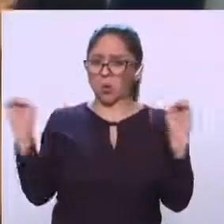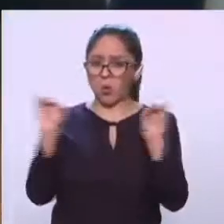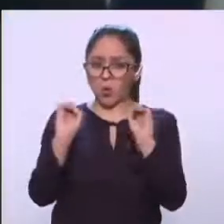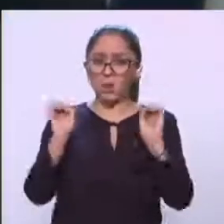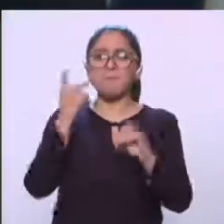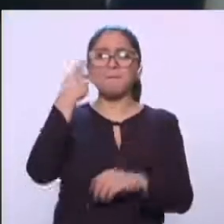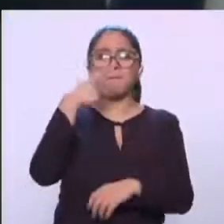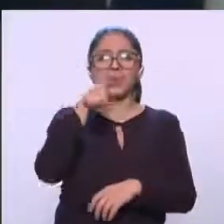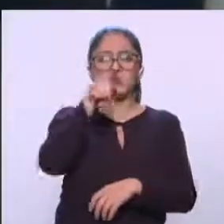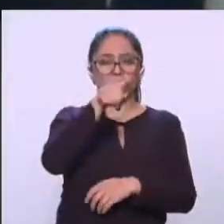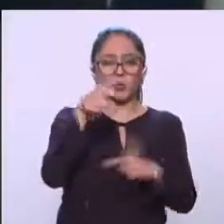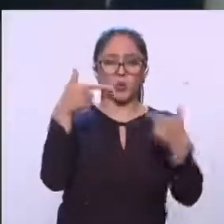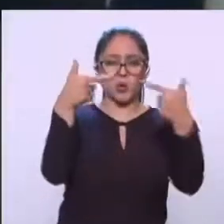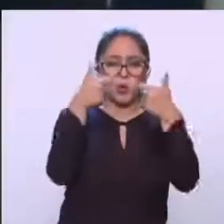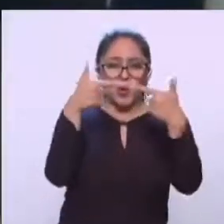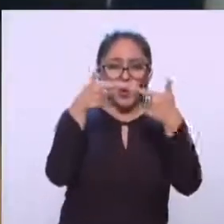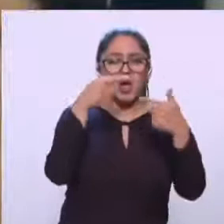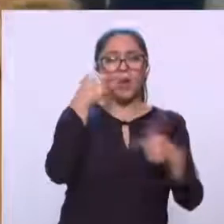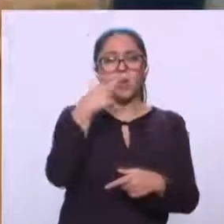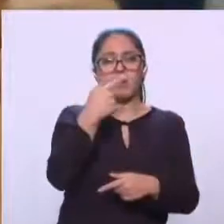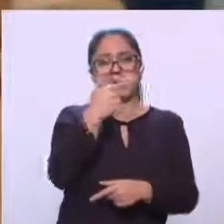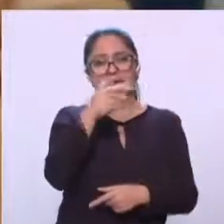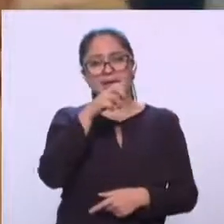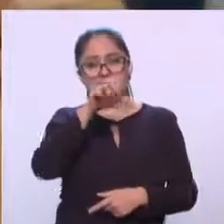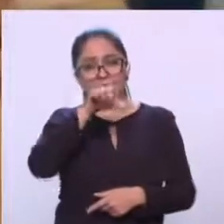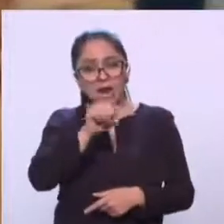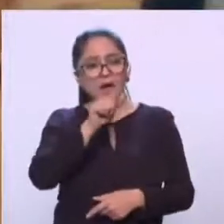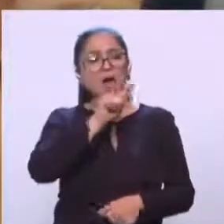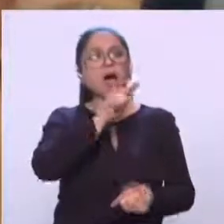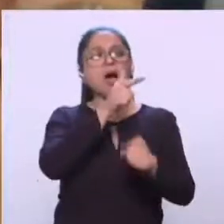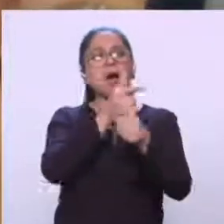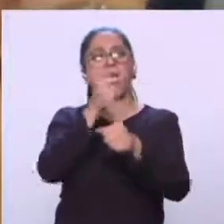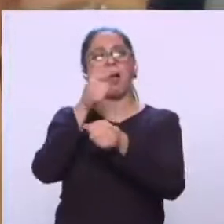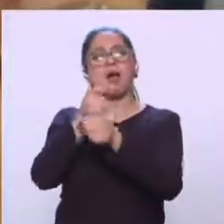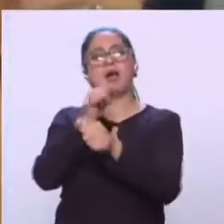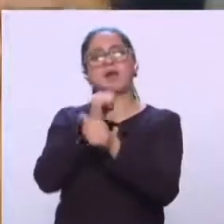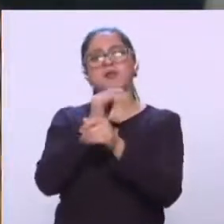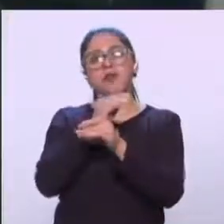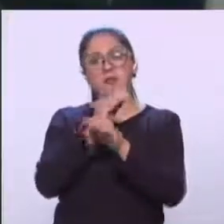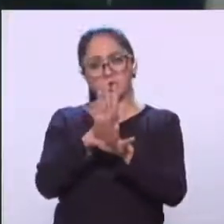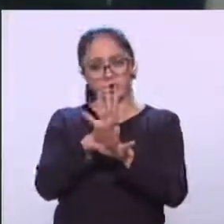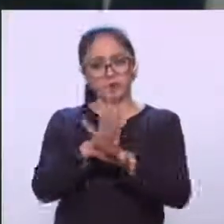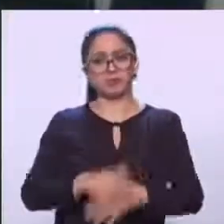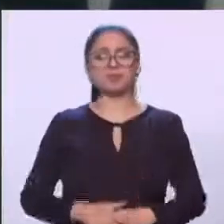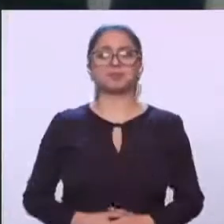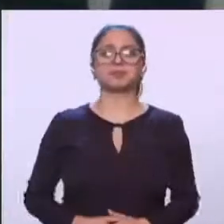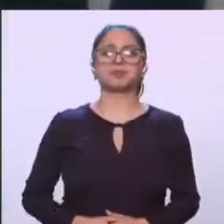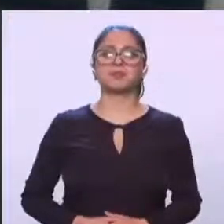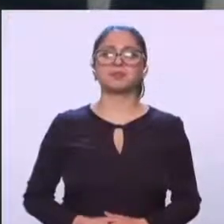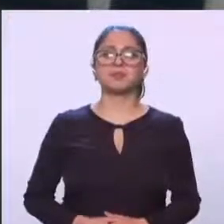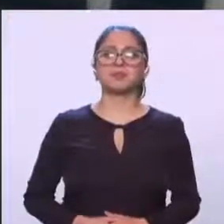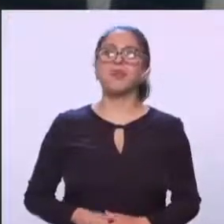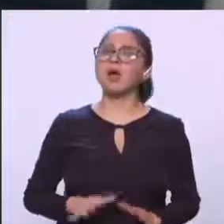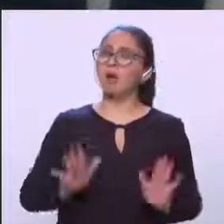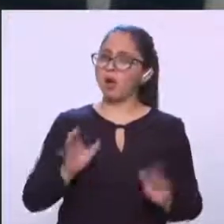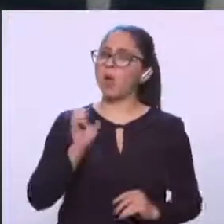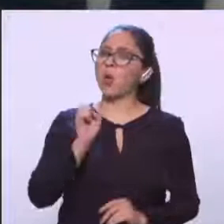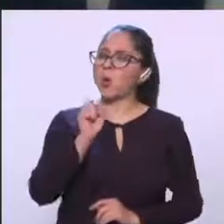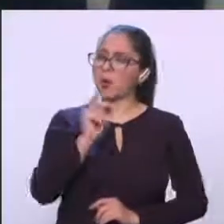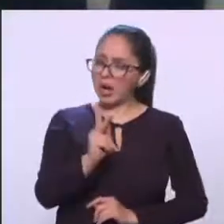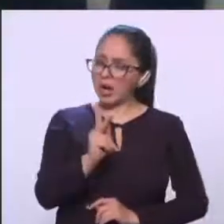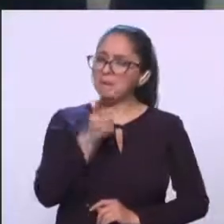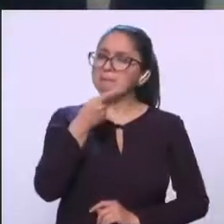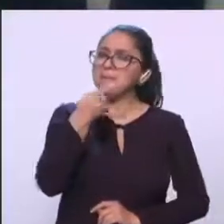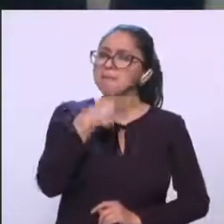ustedes googlean pueden encontrar mucha información al respecto. Bueno, a ver, pero entonces cuéntanos qué es, porque hay una cosa que llama